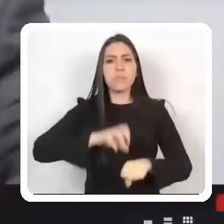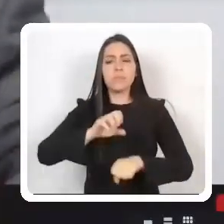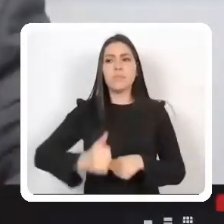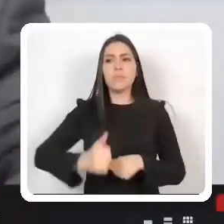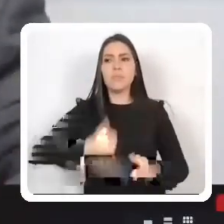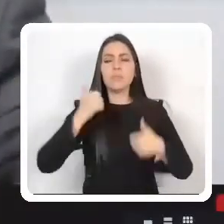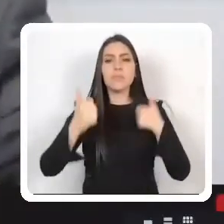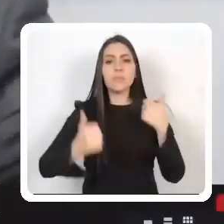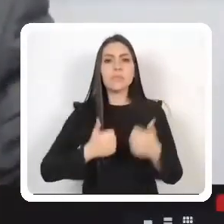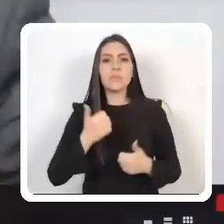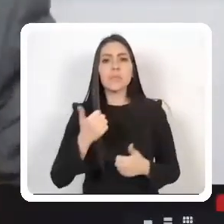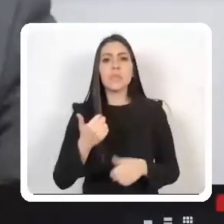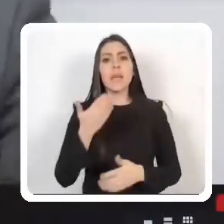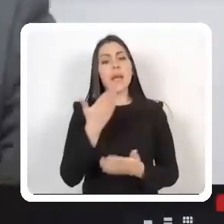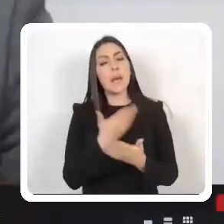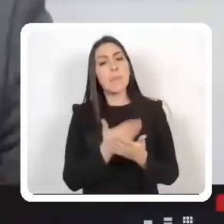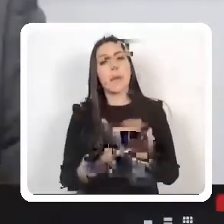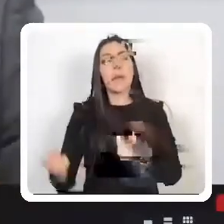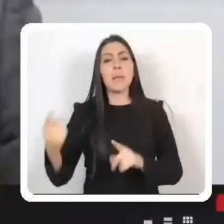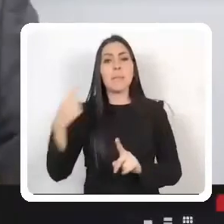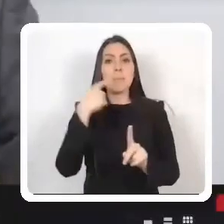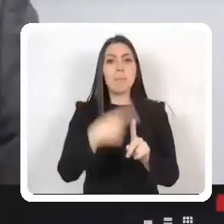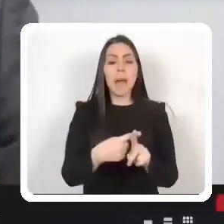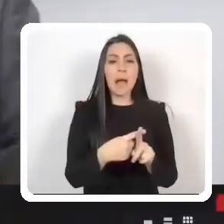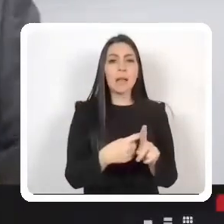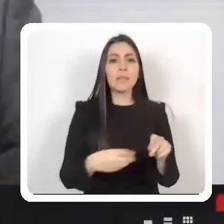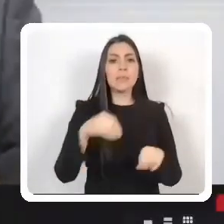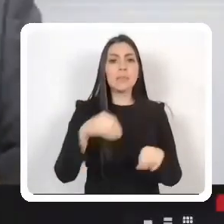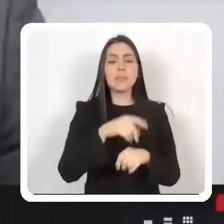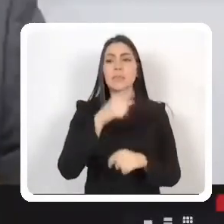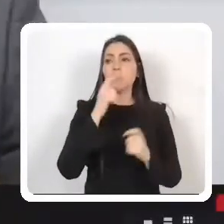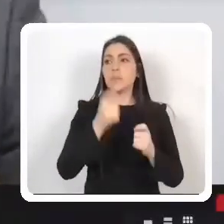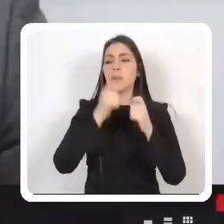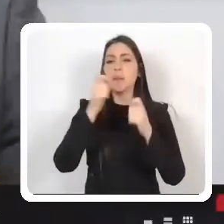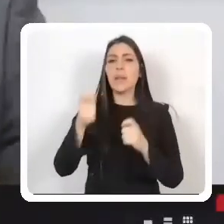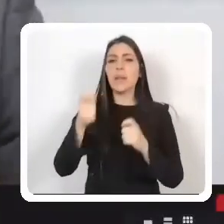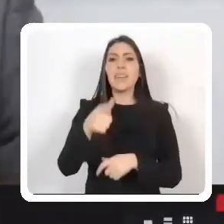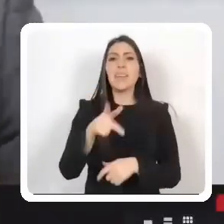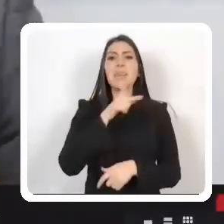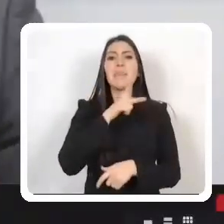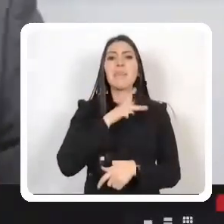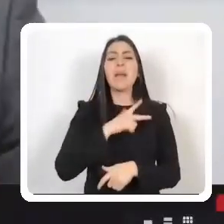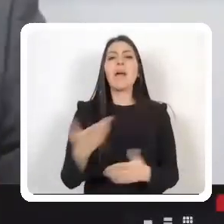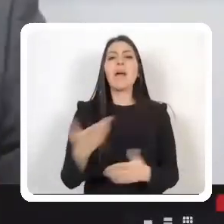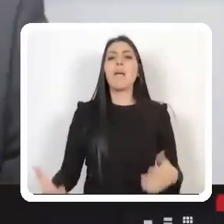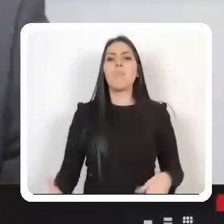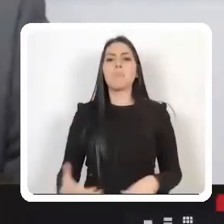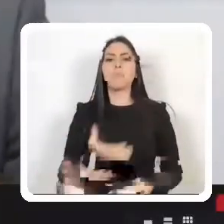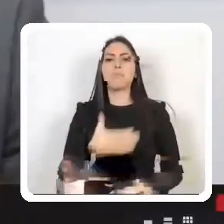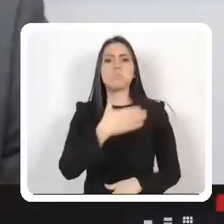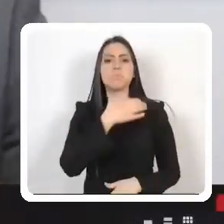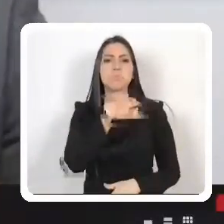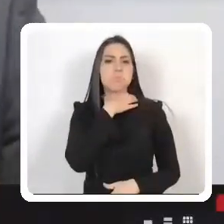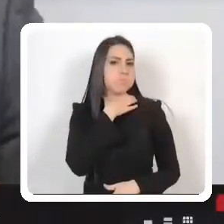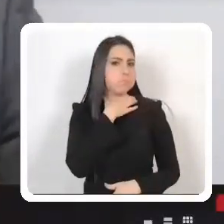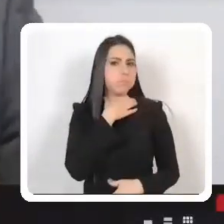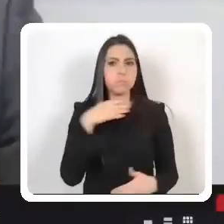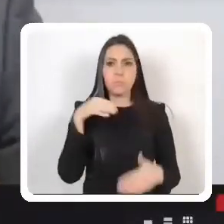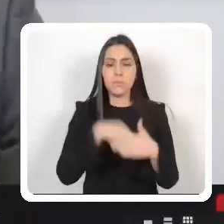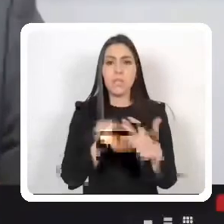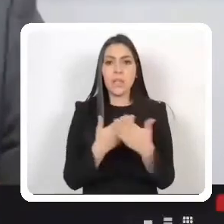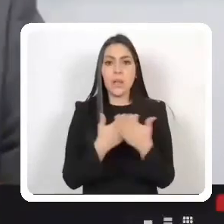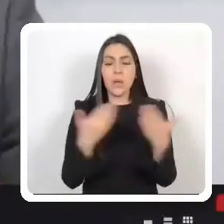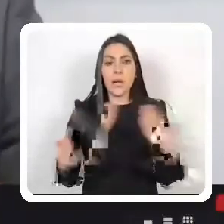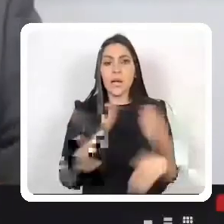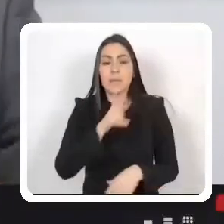asignada, su viabilidad se ahogó. Es imperativo reestructurar a Pemex, y hoy el gobierno de México